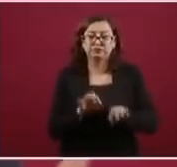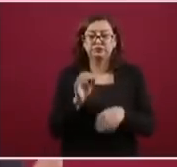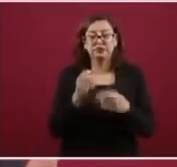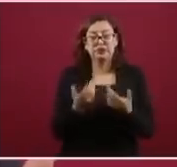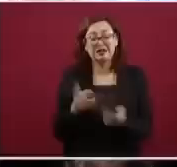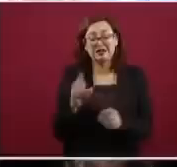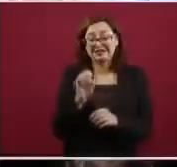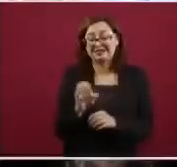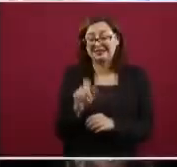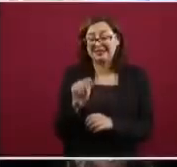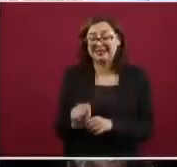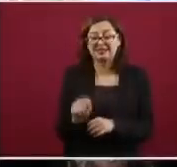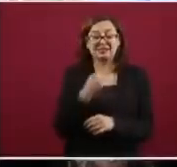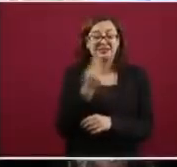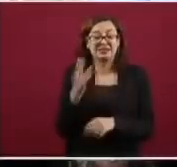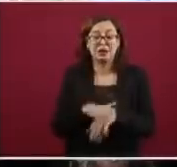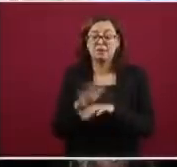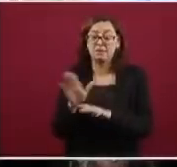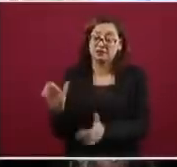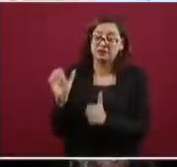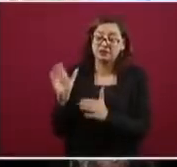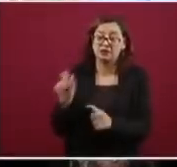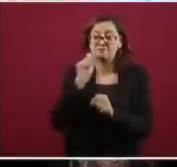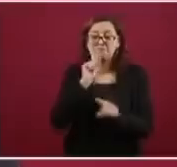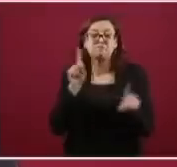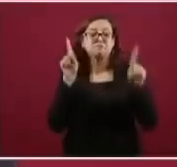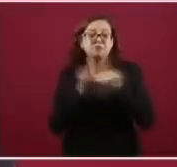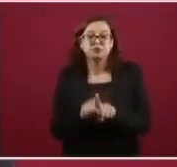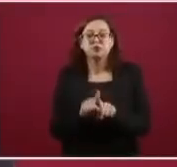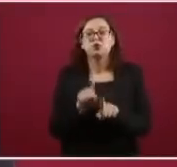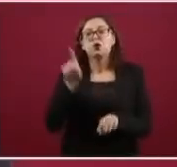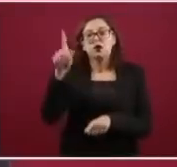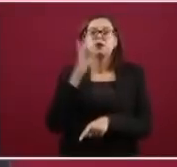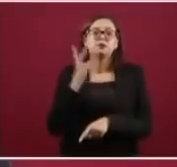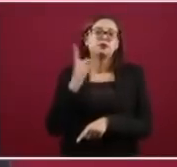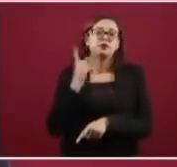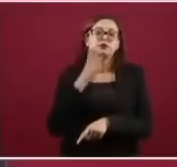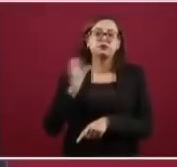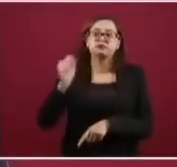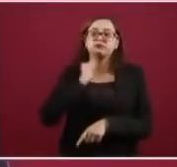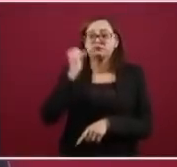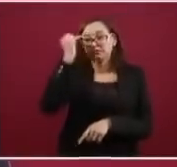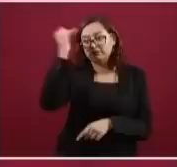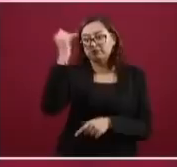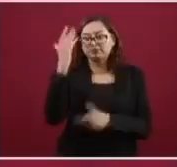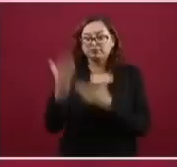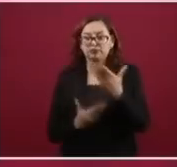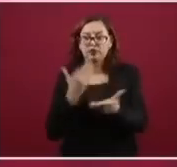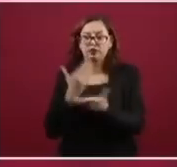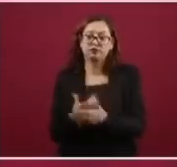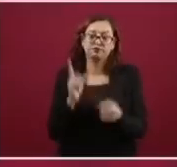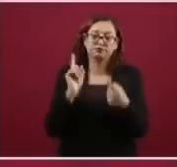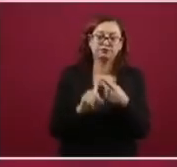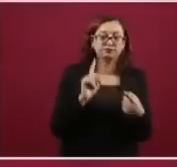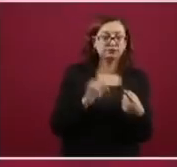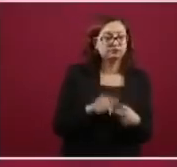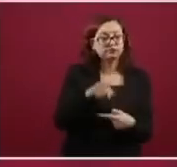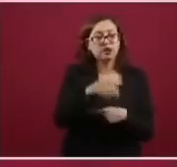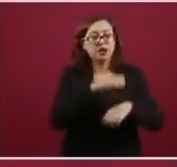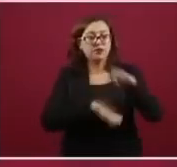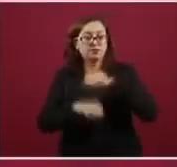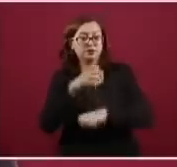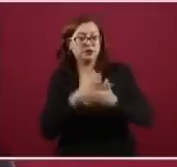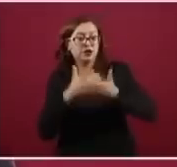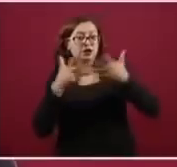asociado a una serie de necesidad de iniciativas que ya están en el congreso una la que va a prohibir las condonaciones y otra que va